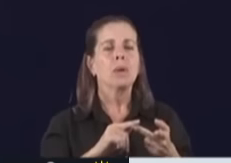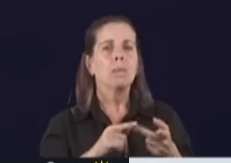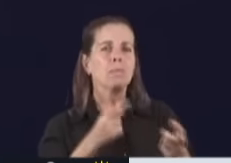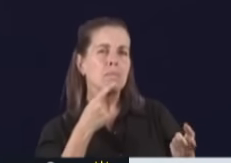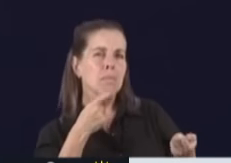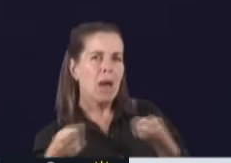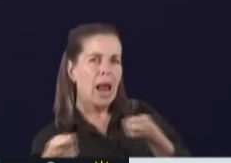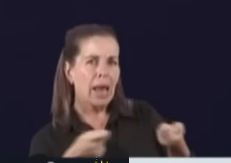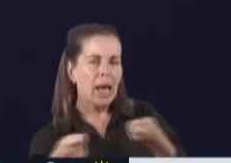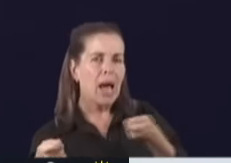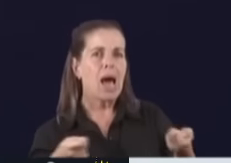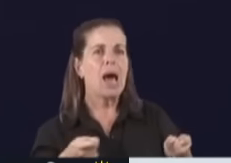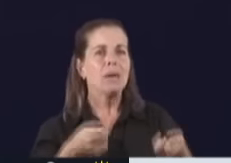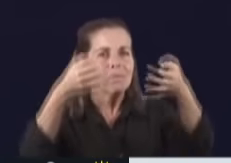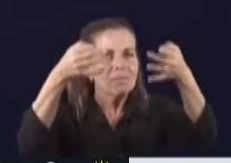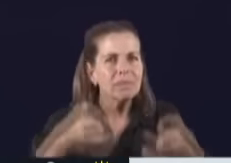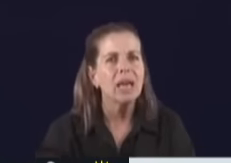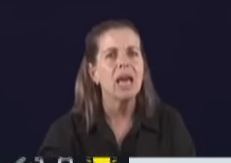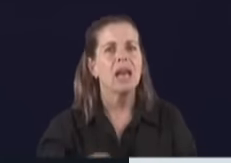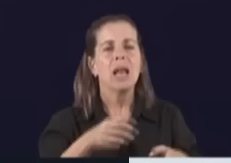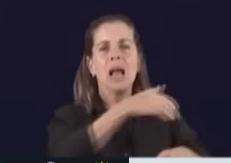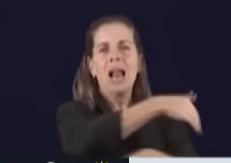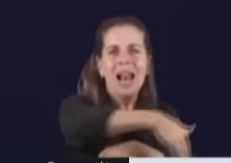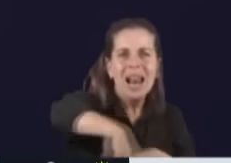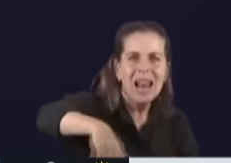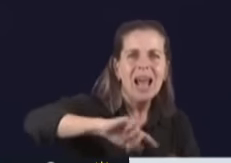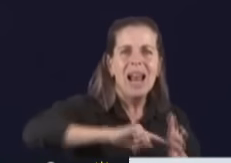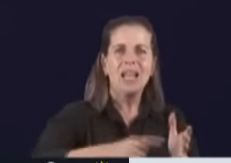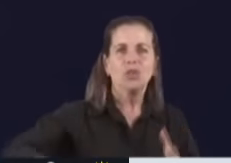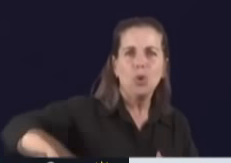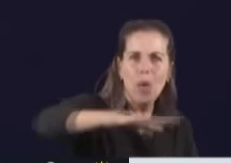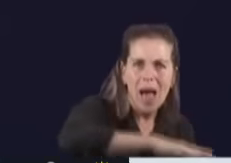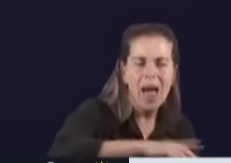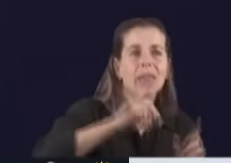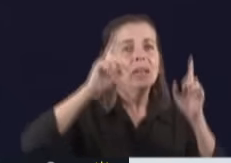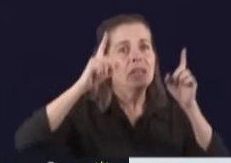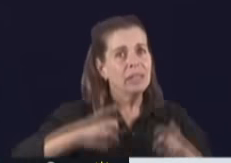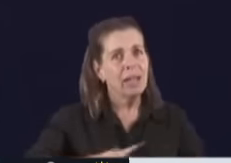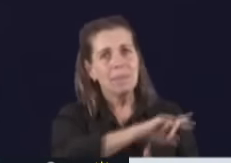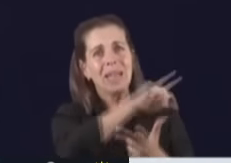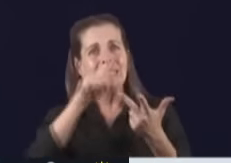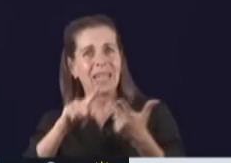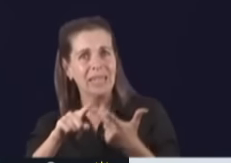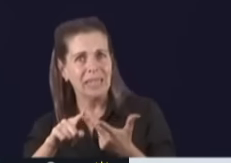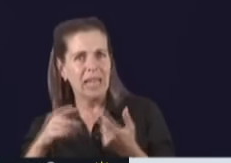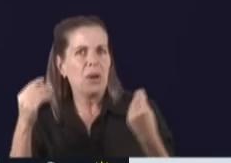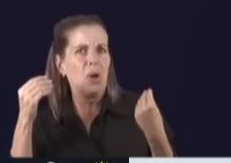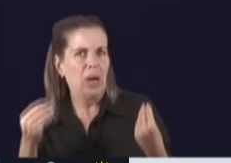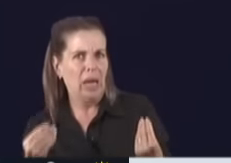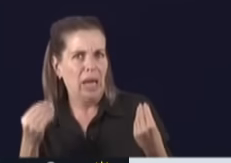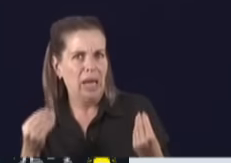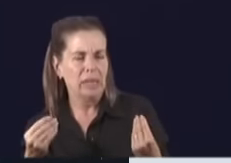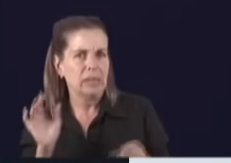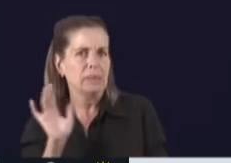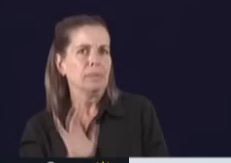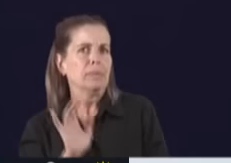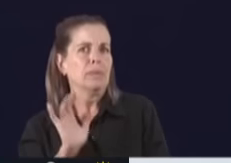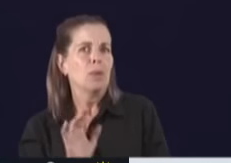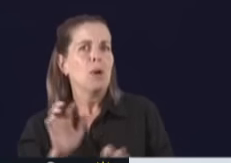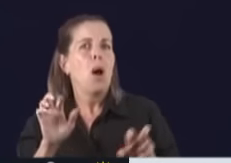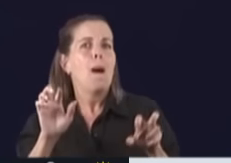área de gestión. Y 3, sacarle el peso del Estado a los argentinos, conocido popularmente esto como